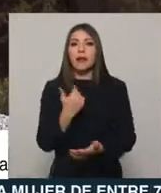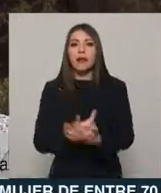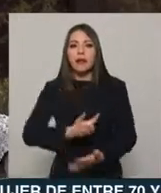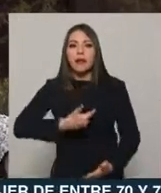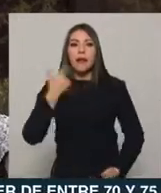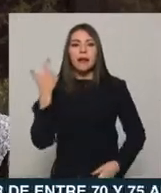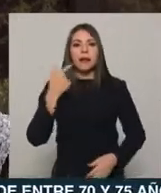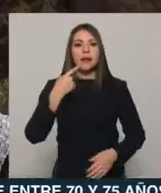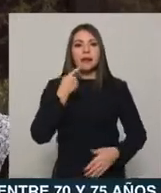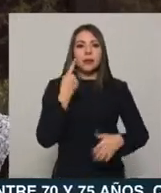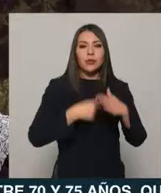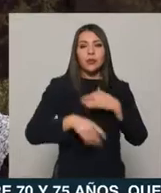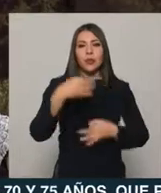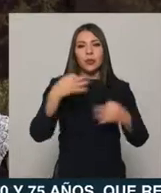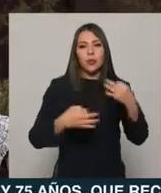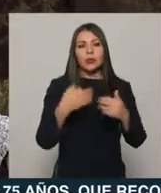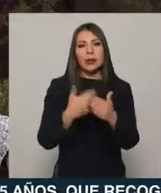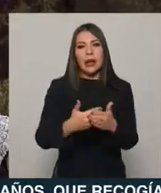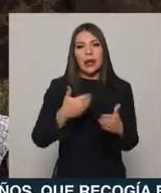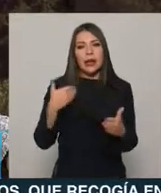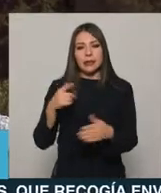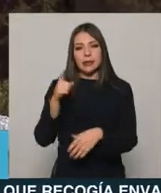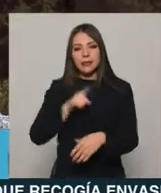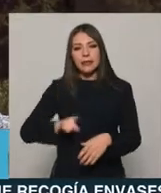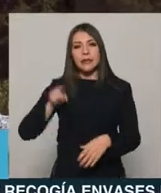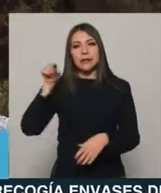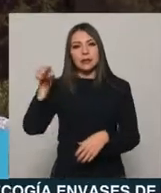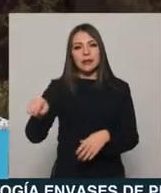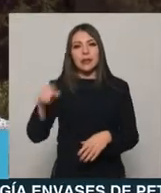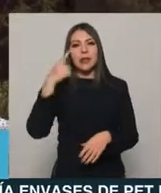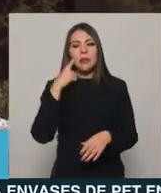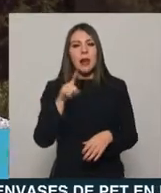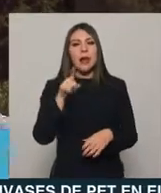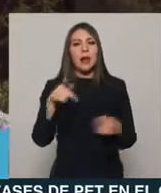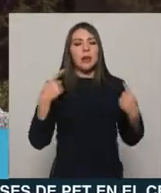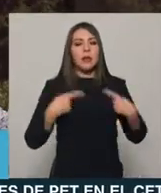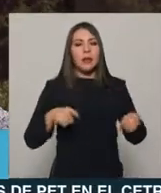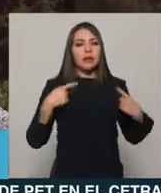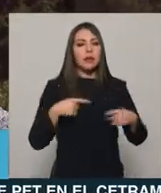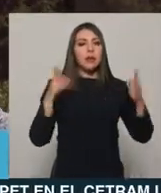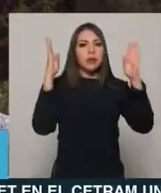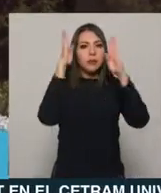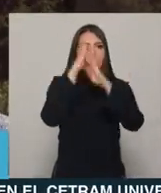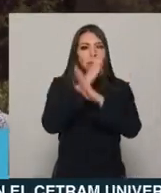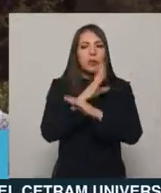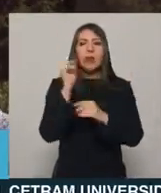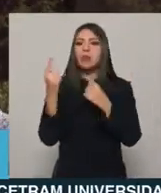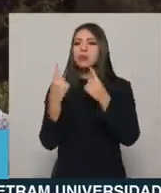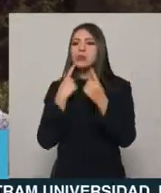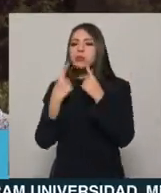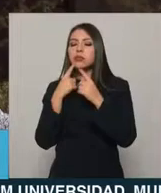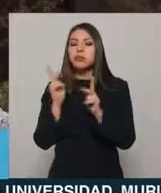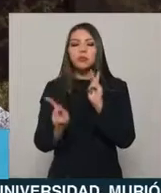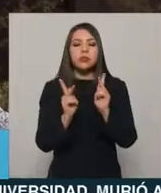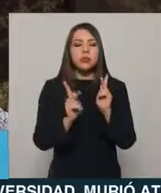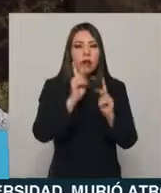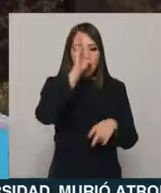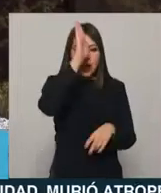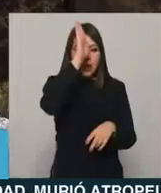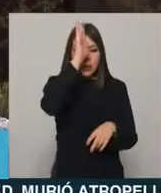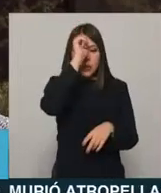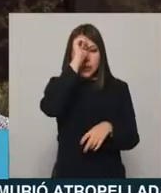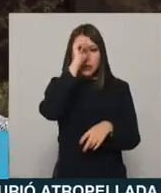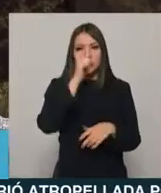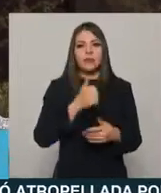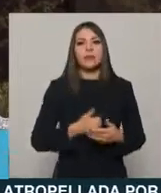judicializadas. Entonces, en estos centros de justicia lo que se busca es que las personas construyan a través del diálogo, que en este